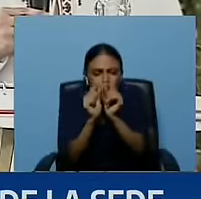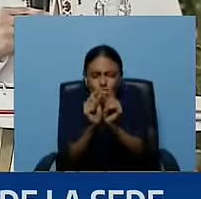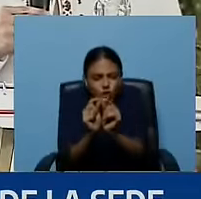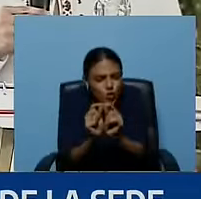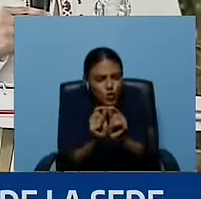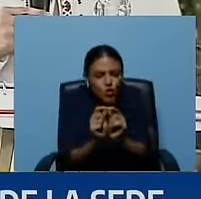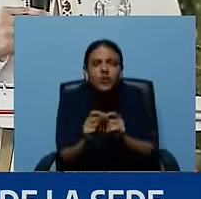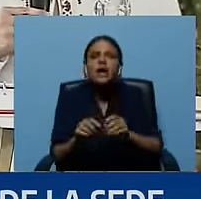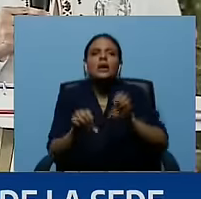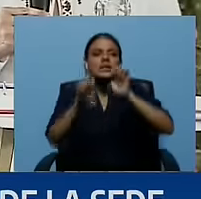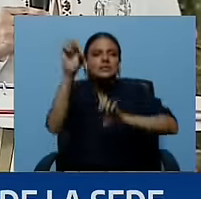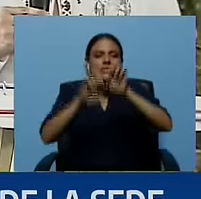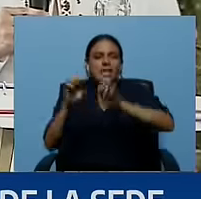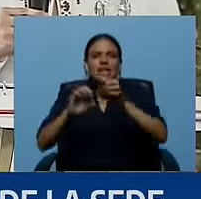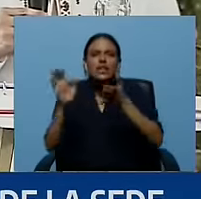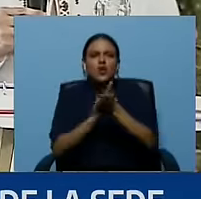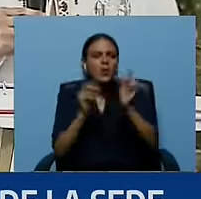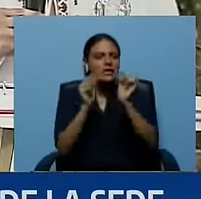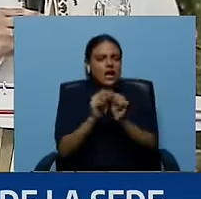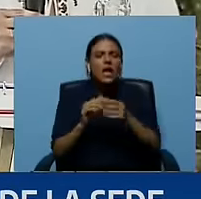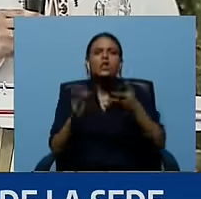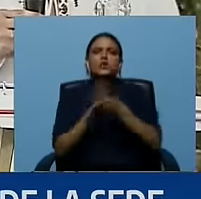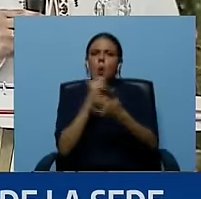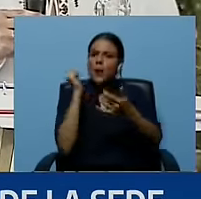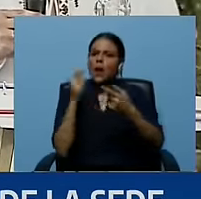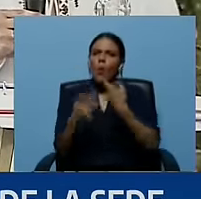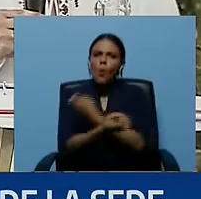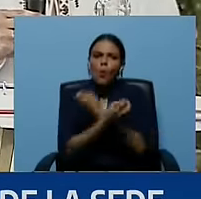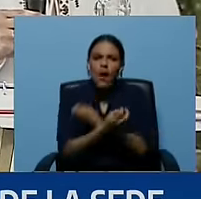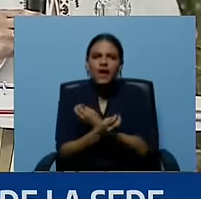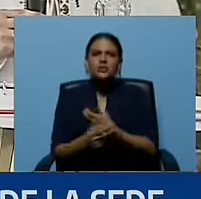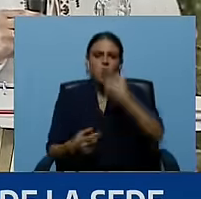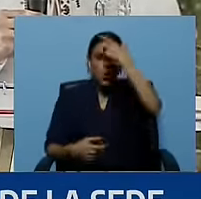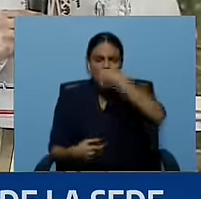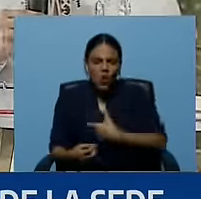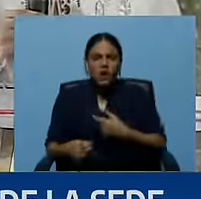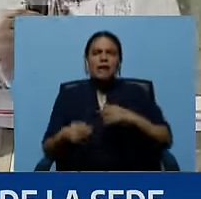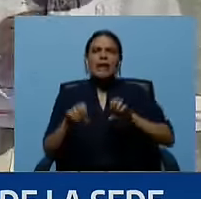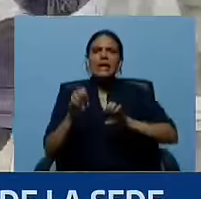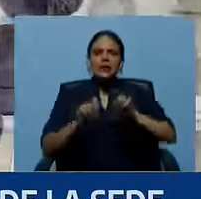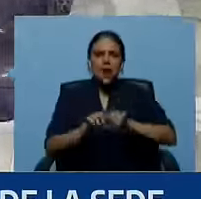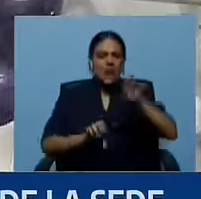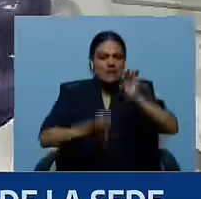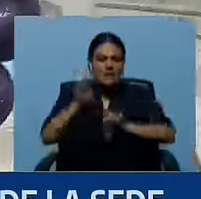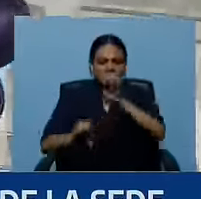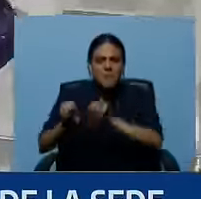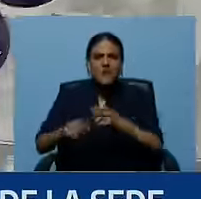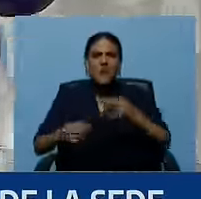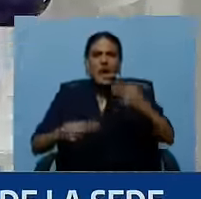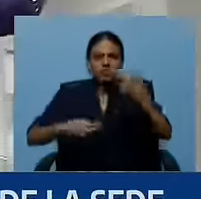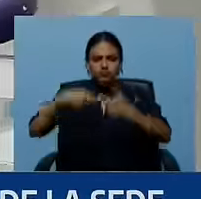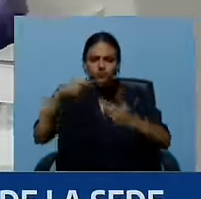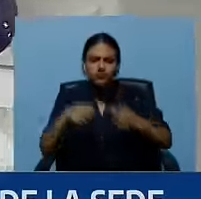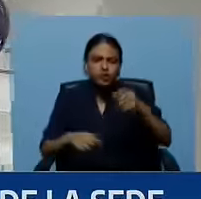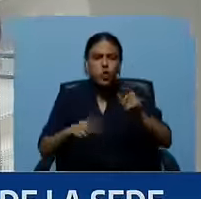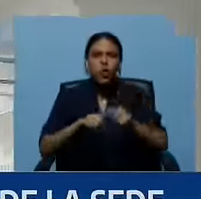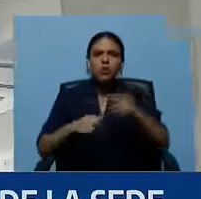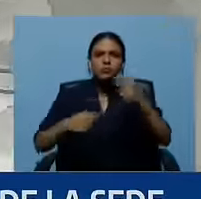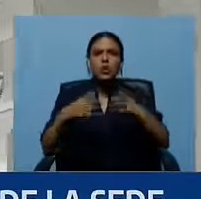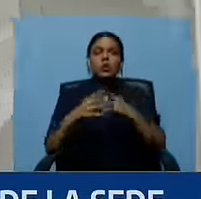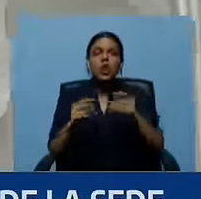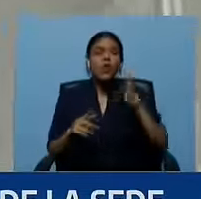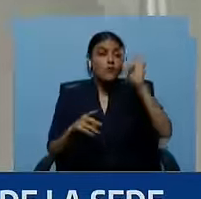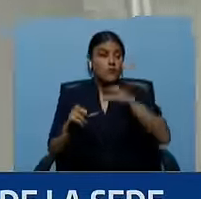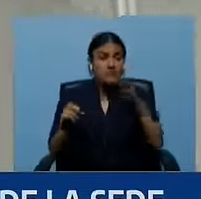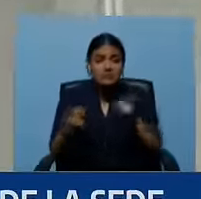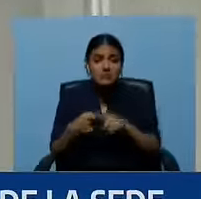Ciencia molecular, oceanología, biología y química computacional, física,